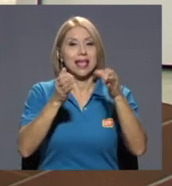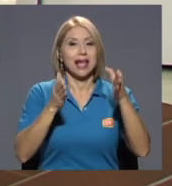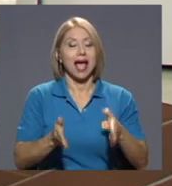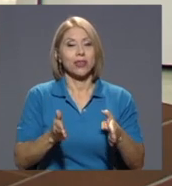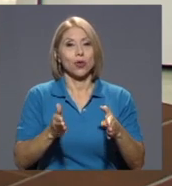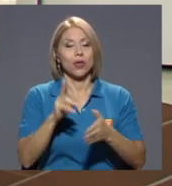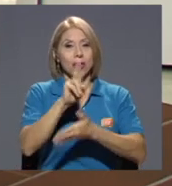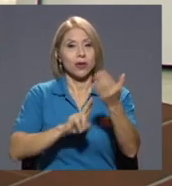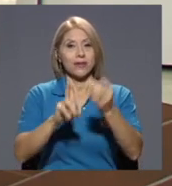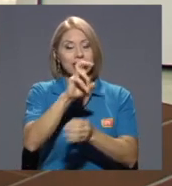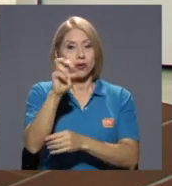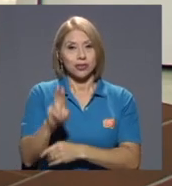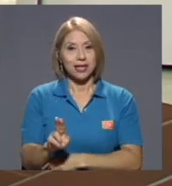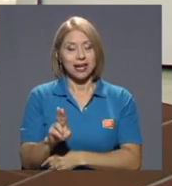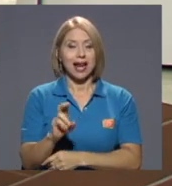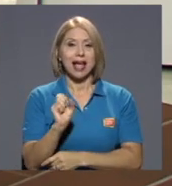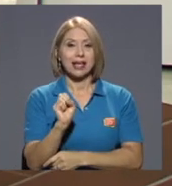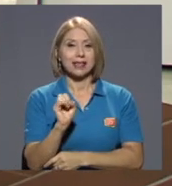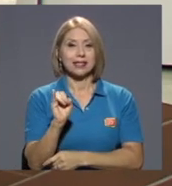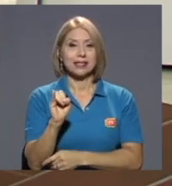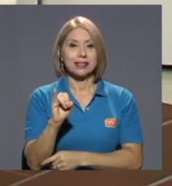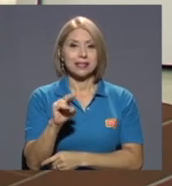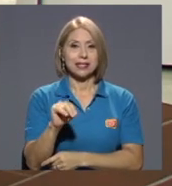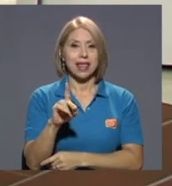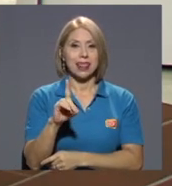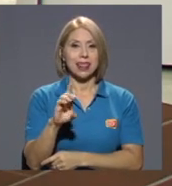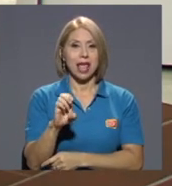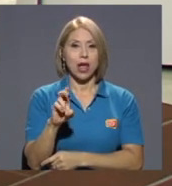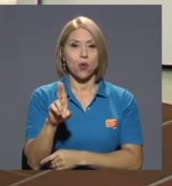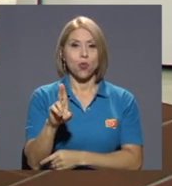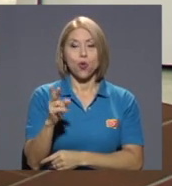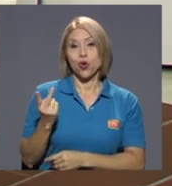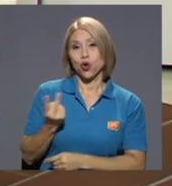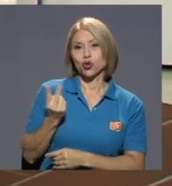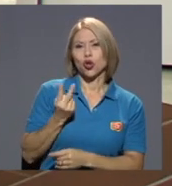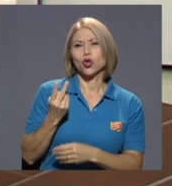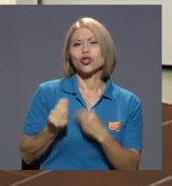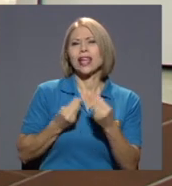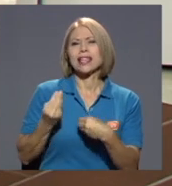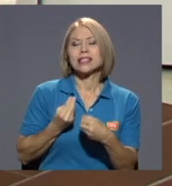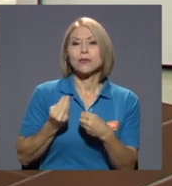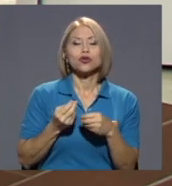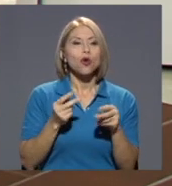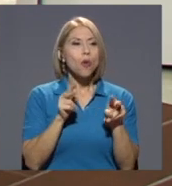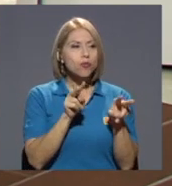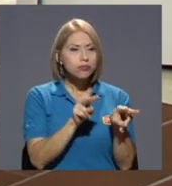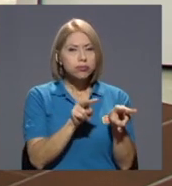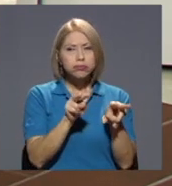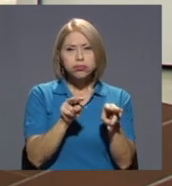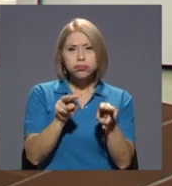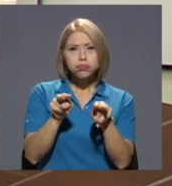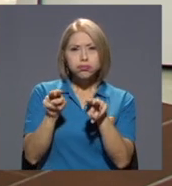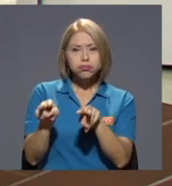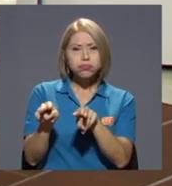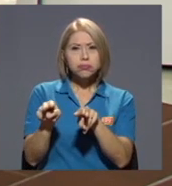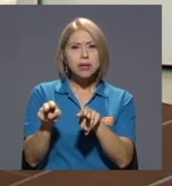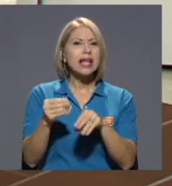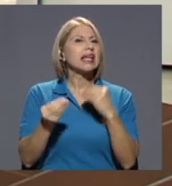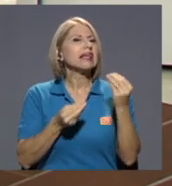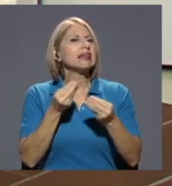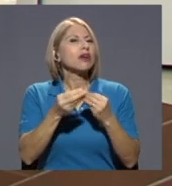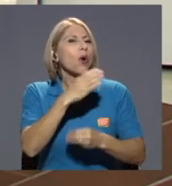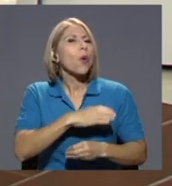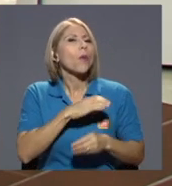sinde o lo que hicimos fue una investigación un monitoreo del comportamiento que se dio en las calles